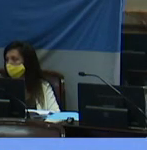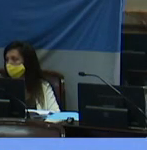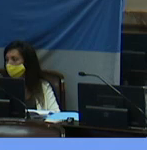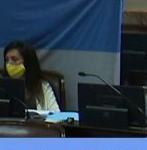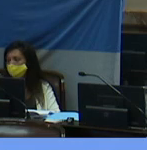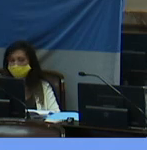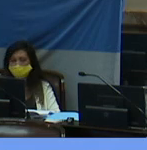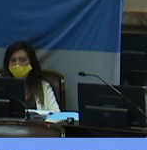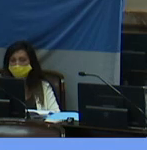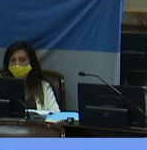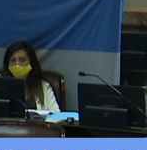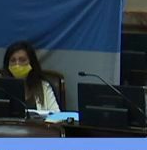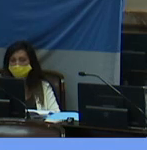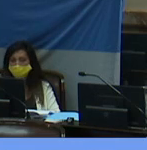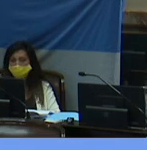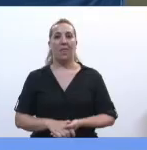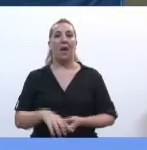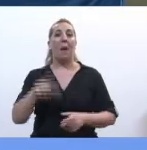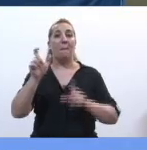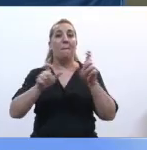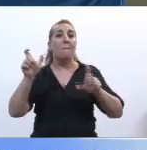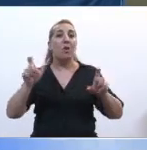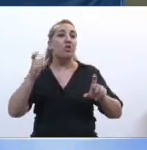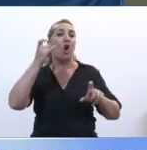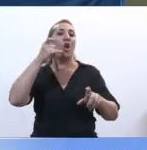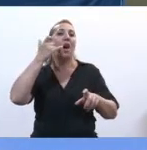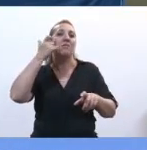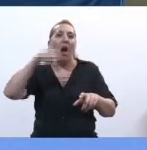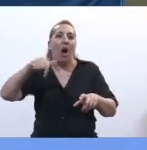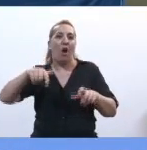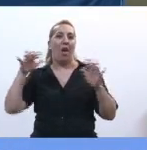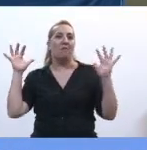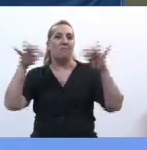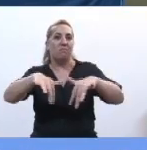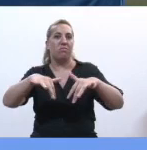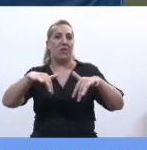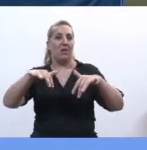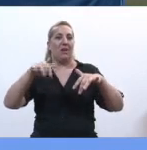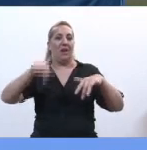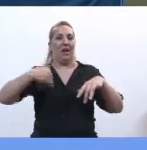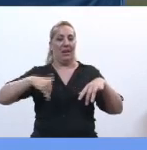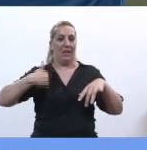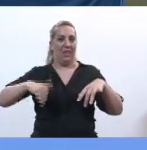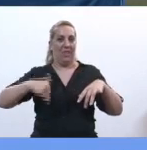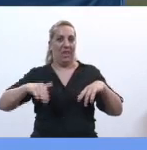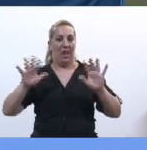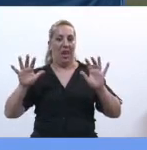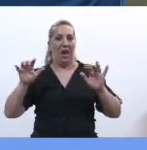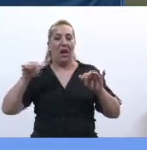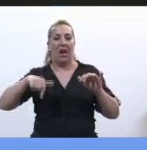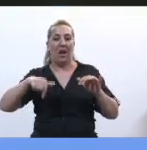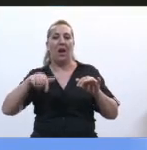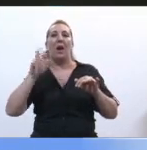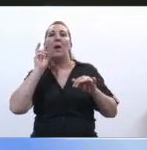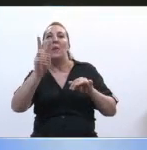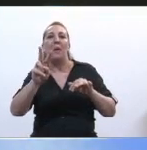a quienes están en las calles de nuestra querida argentina a quienes están siguiendo por los medios